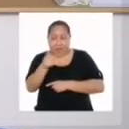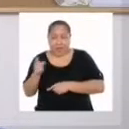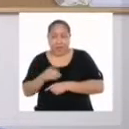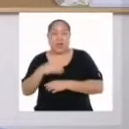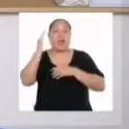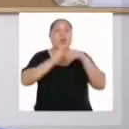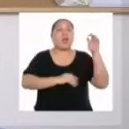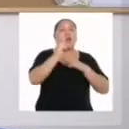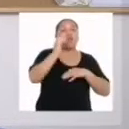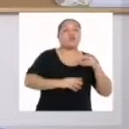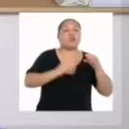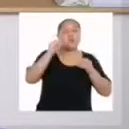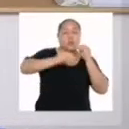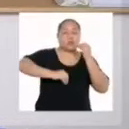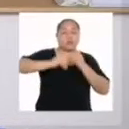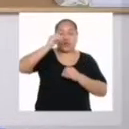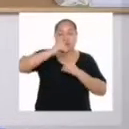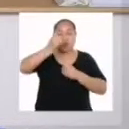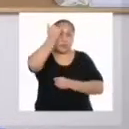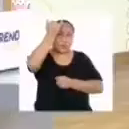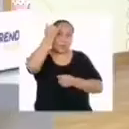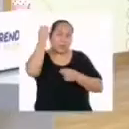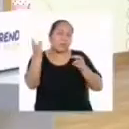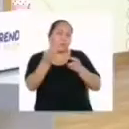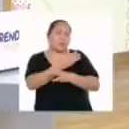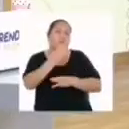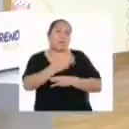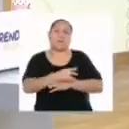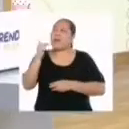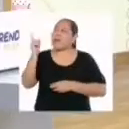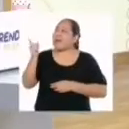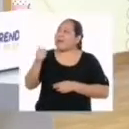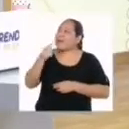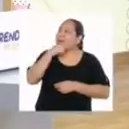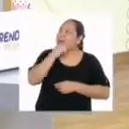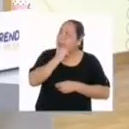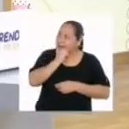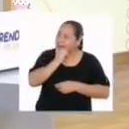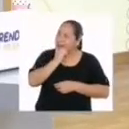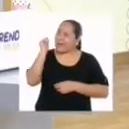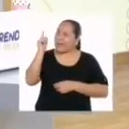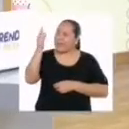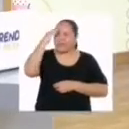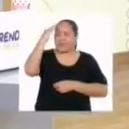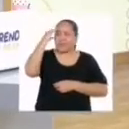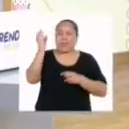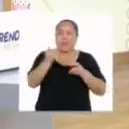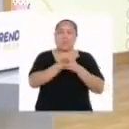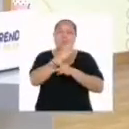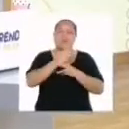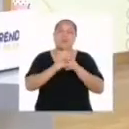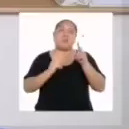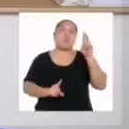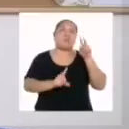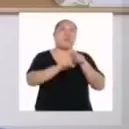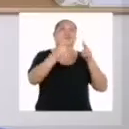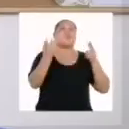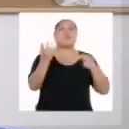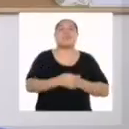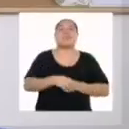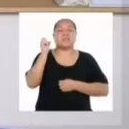han construido aplicando nociones matemáticas. ¡Eso es! Sabía que en un momento la matemática iba a